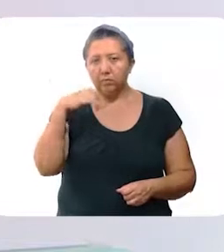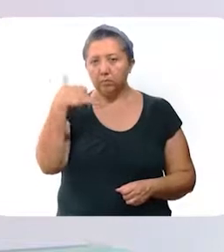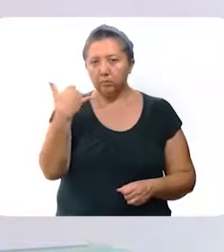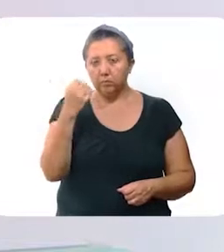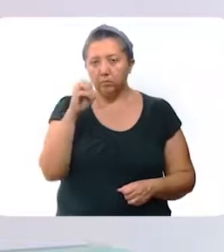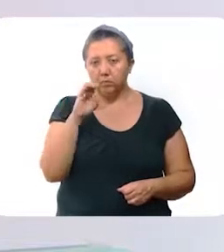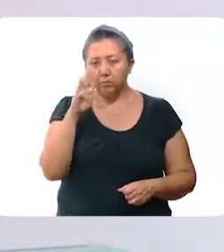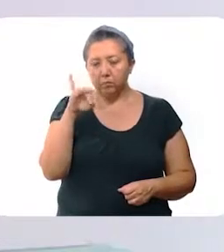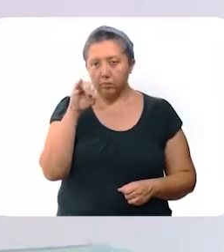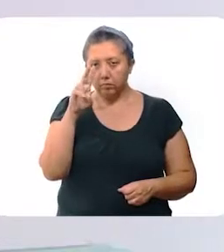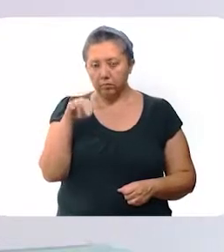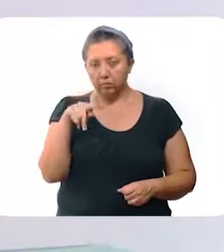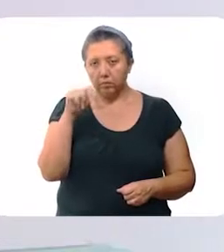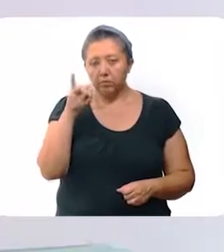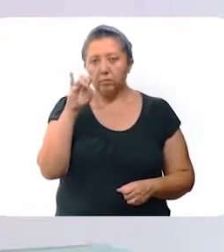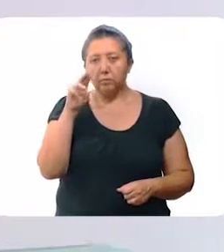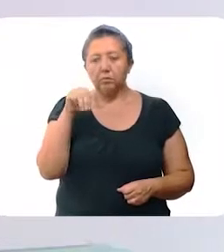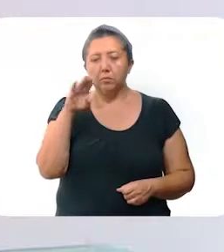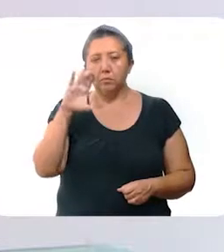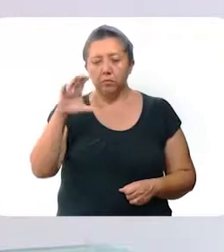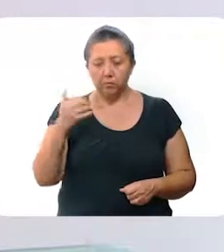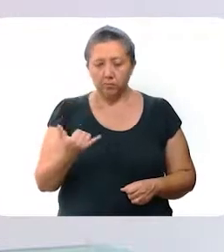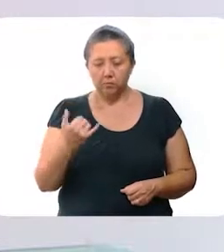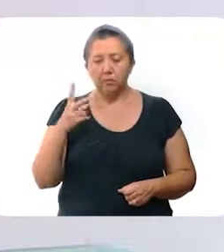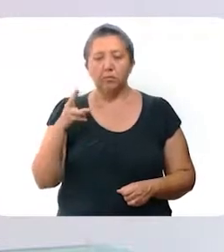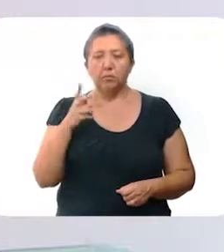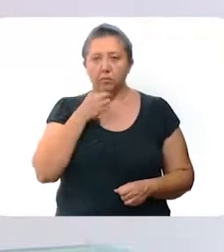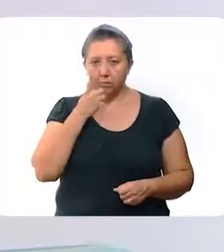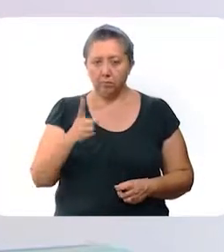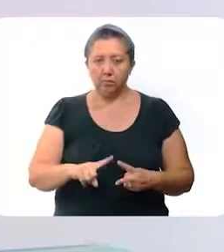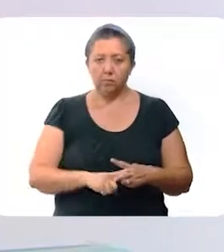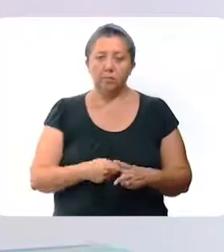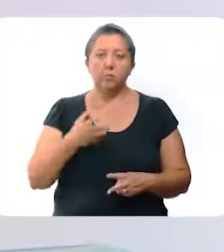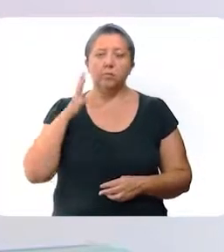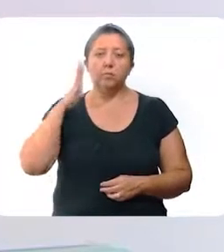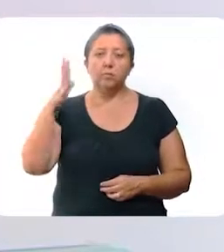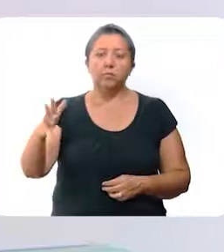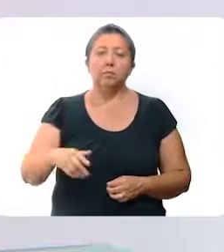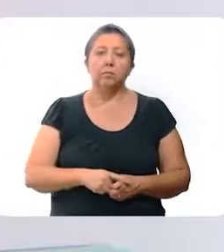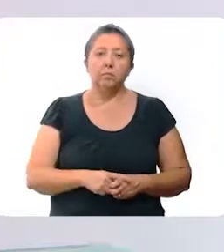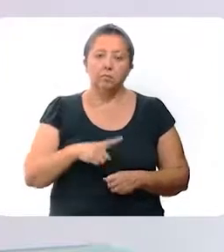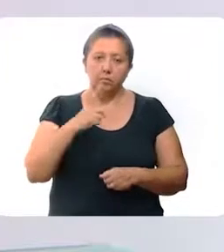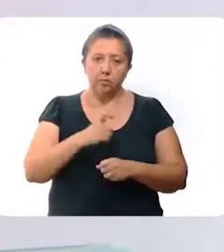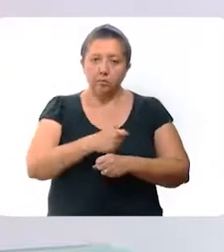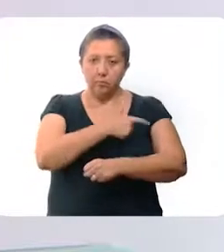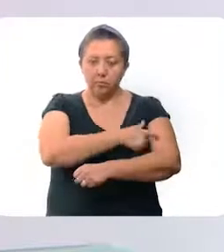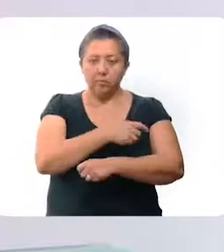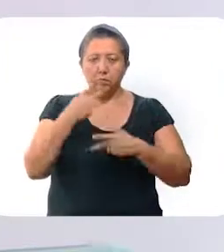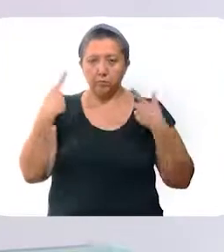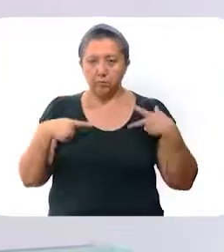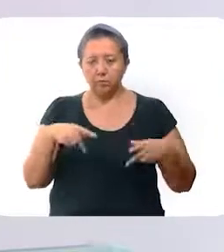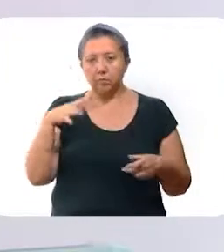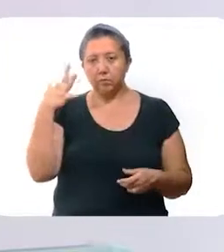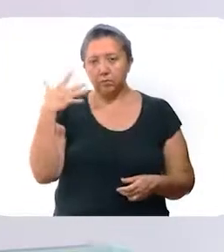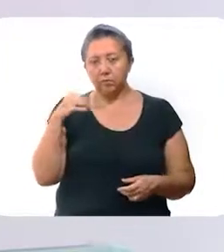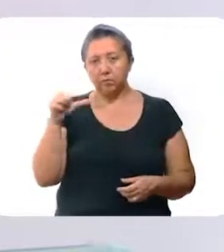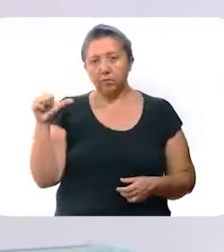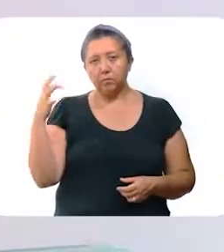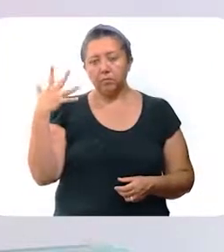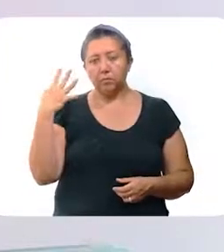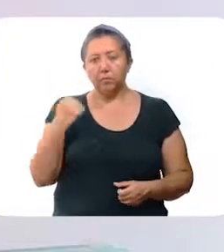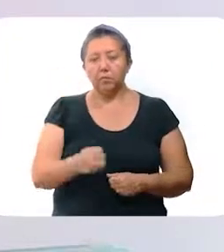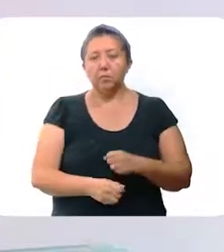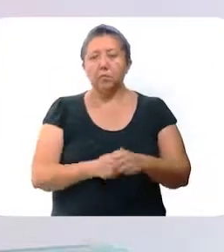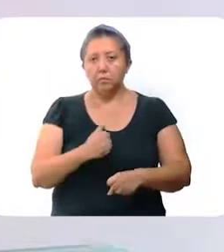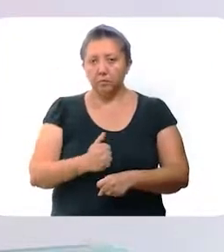Yobaín, Ixil, Samajil y Timucuy. También iniciará la aplicación de las primeras dosis para personas de 50 a